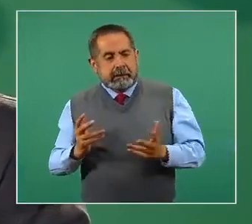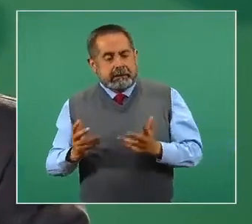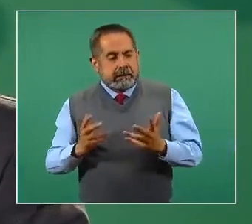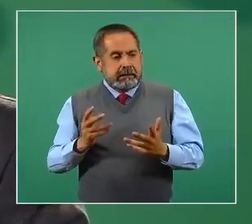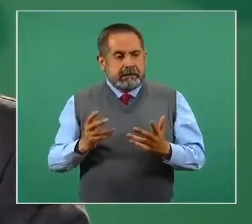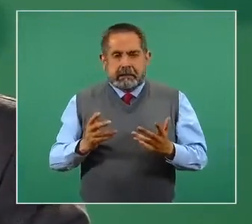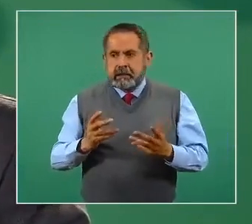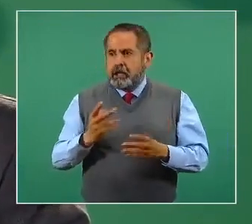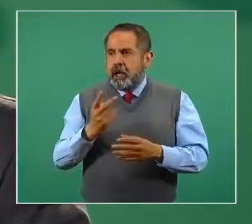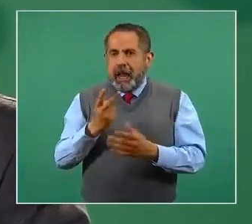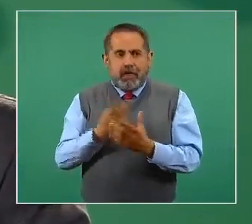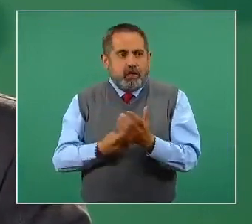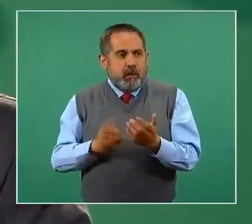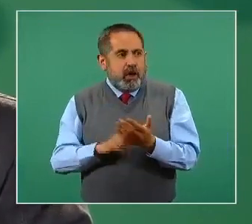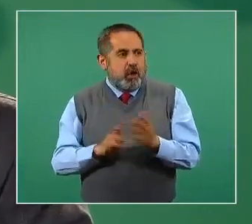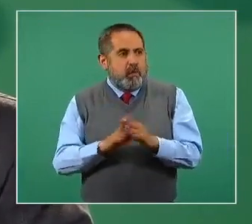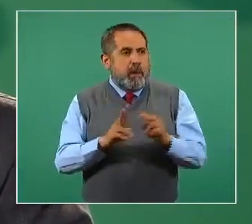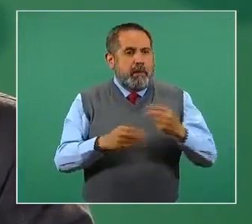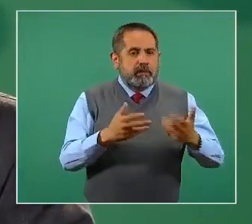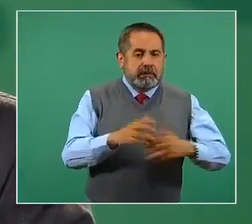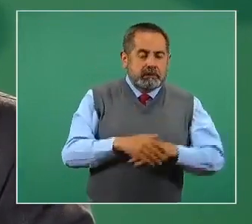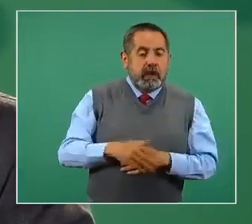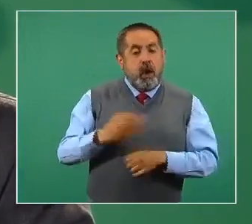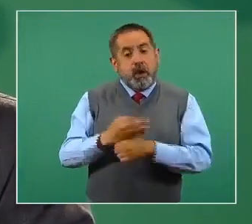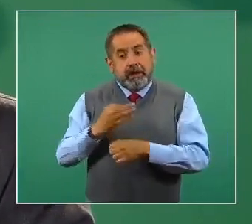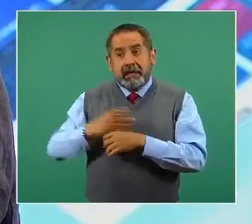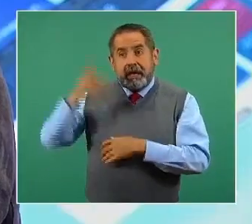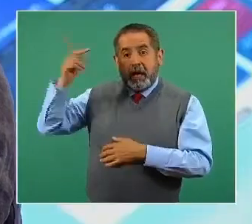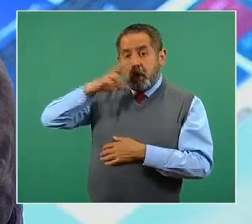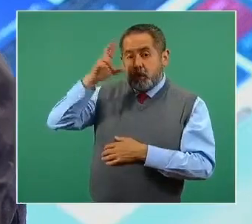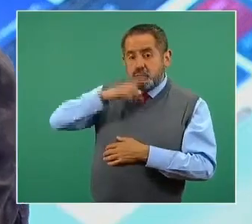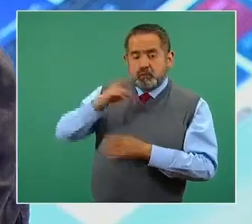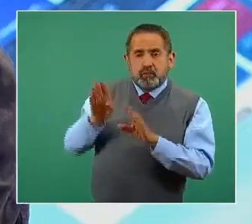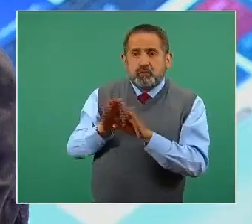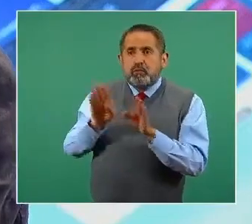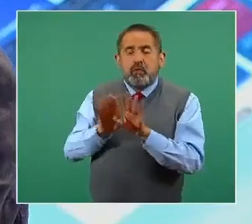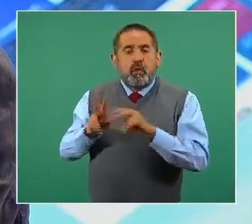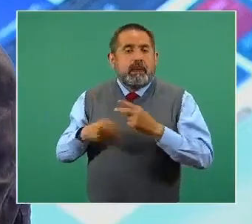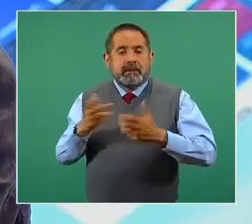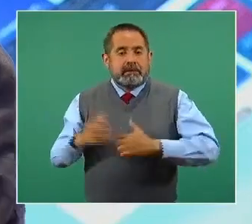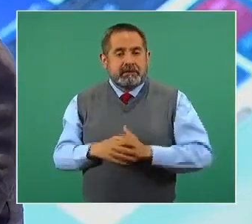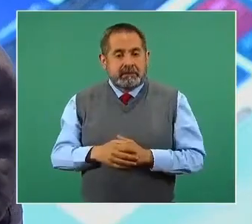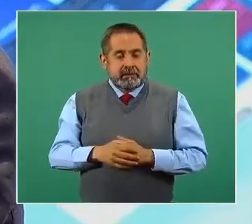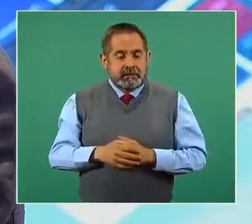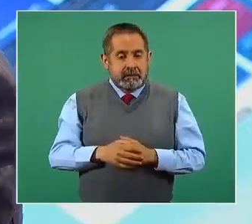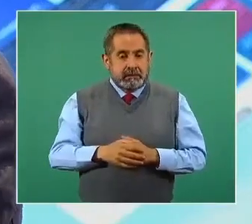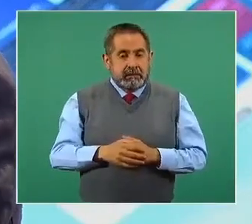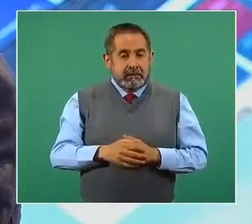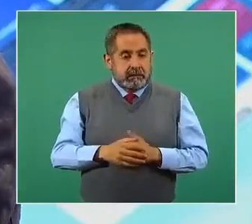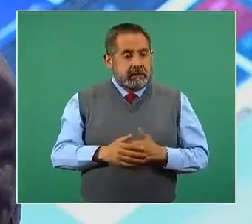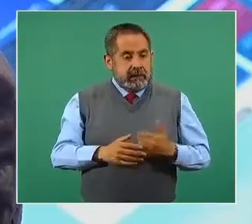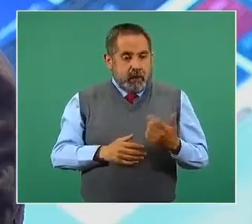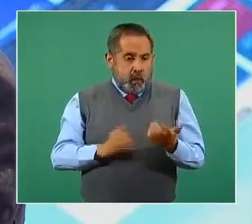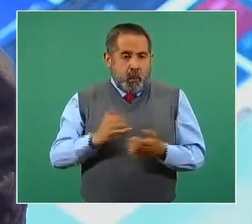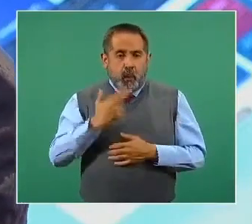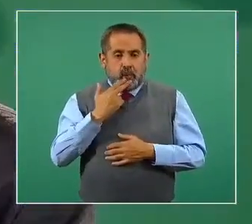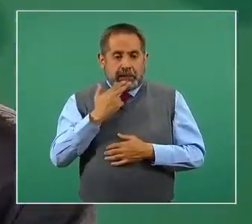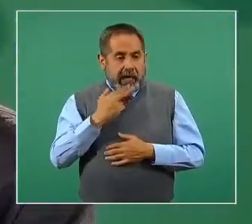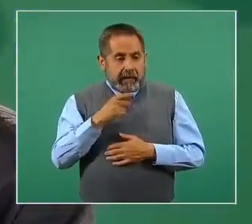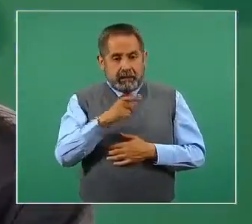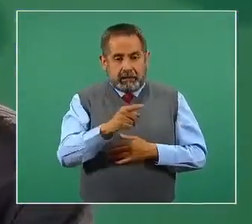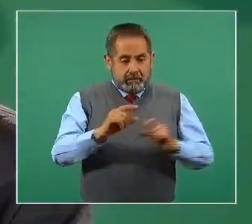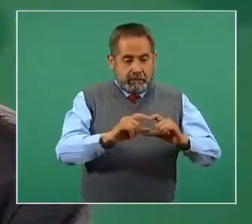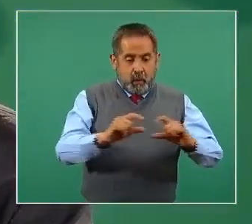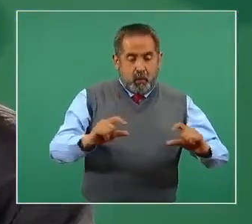momento la producción de la vacuna Sputnik es poder utilizar la vacuna, pero